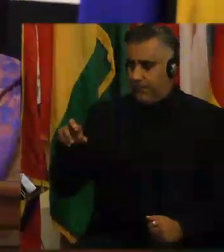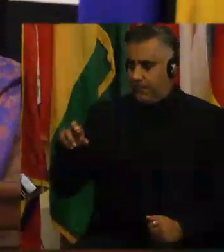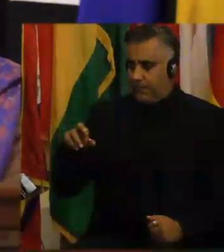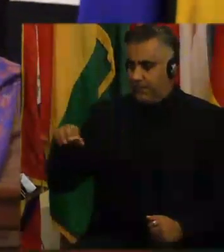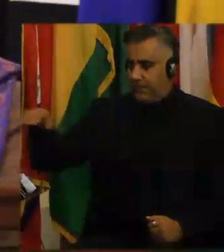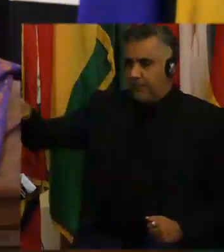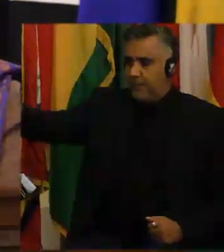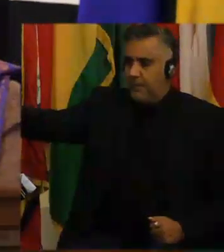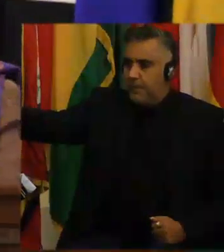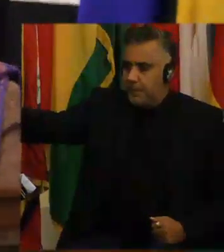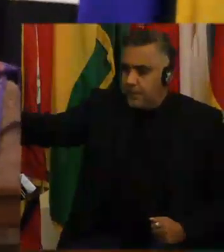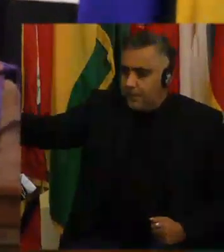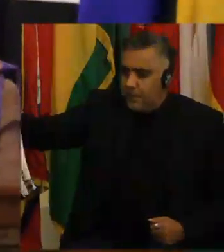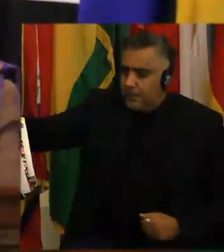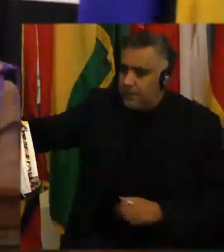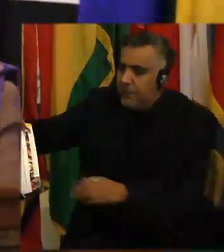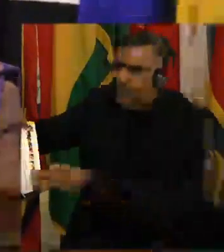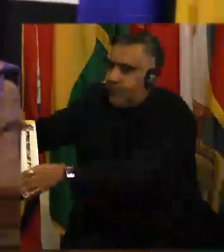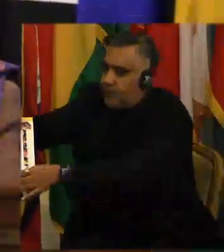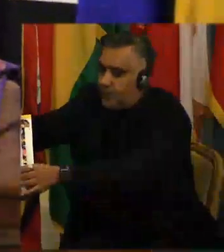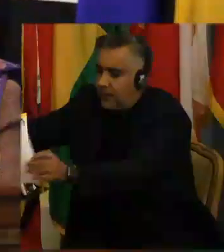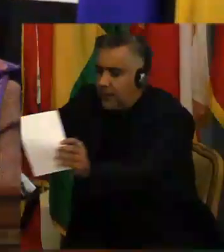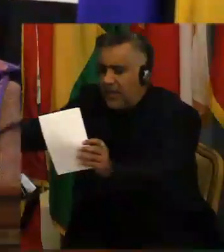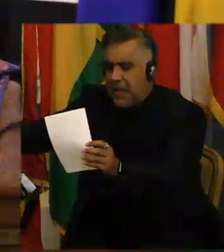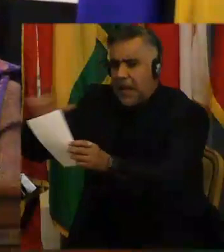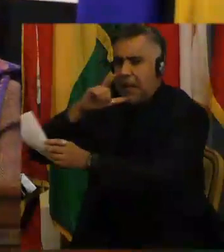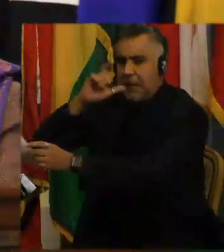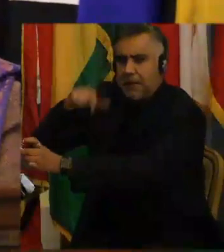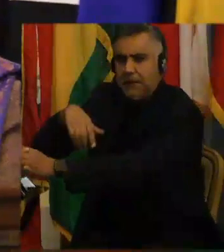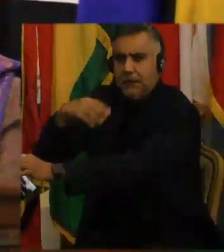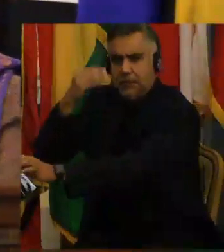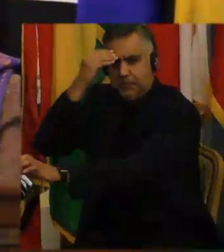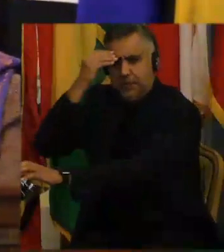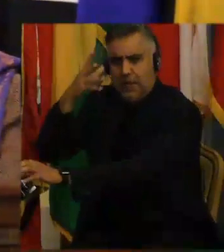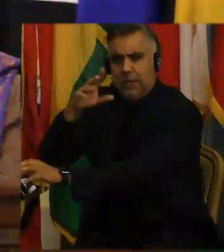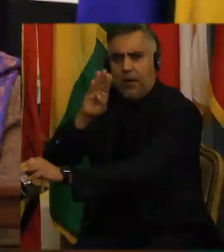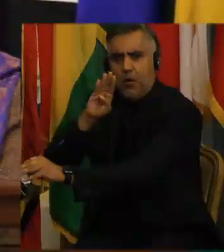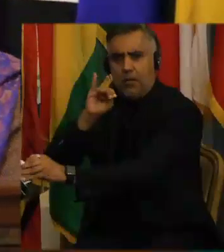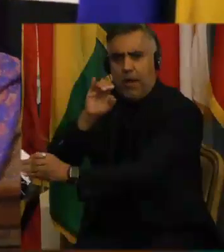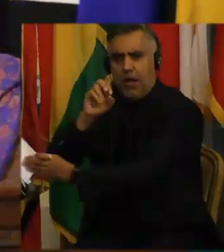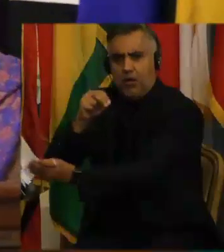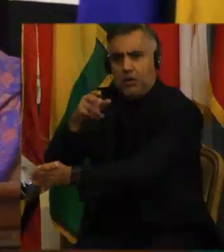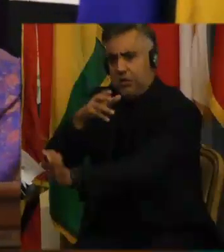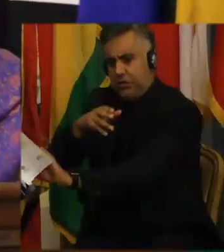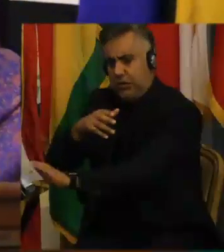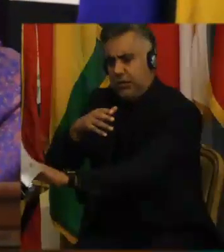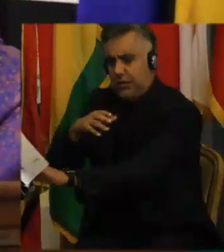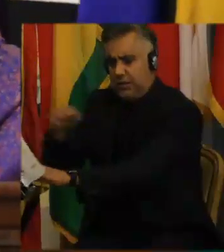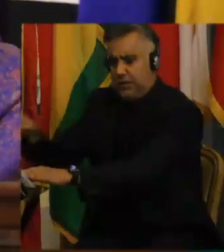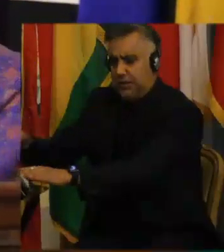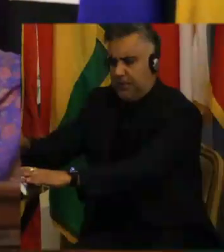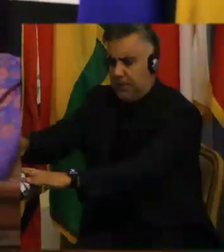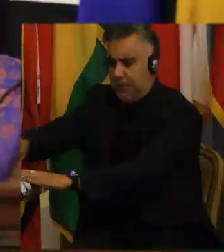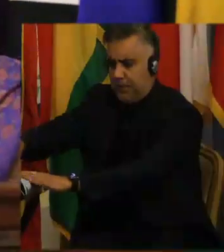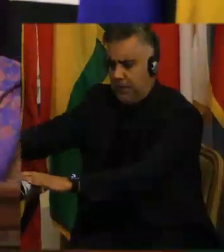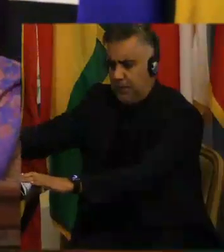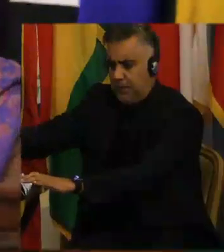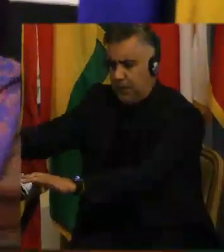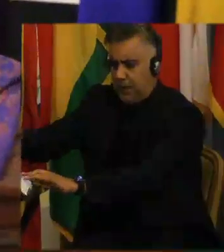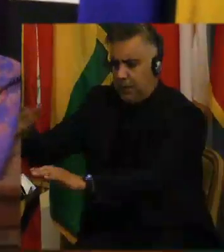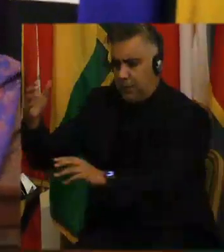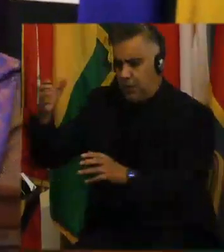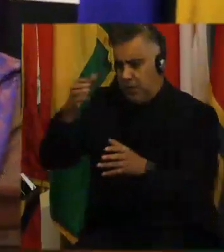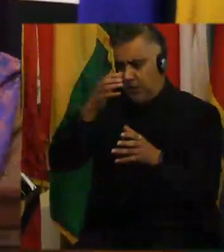ella es muy conocida y en este momento además es la presidenta del Consejo Permanente. Entonces